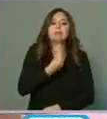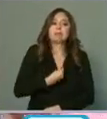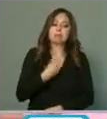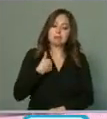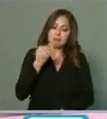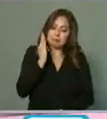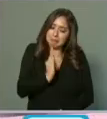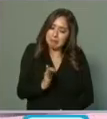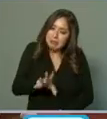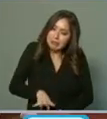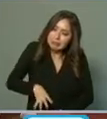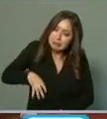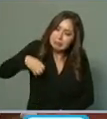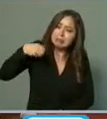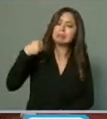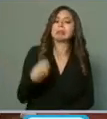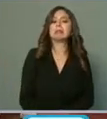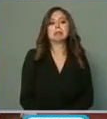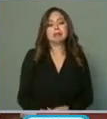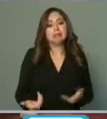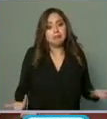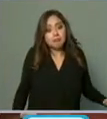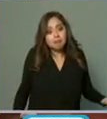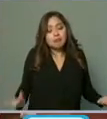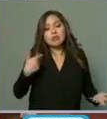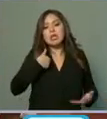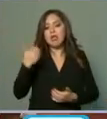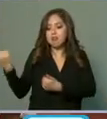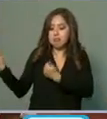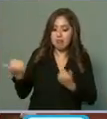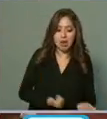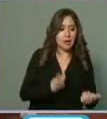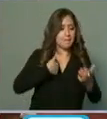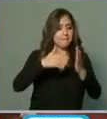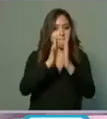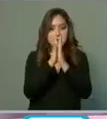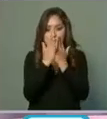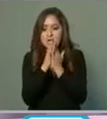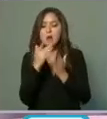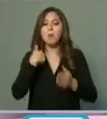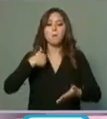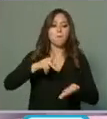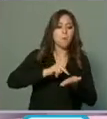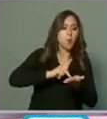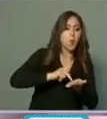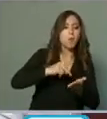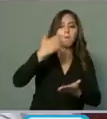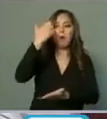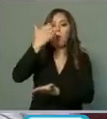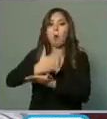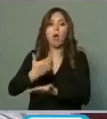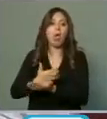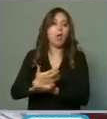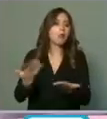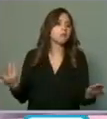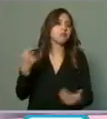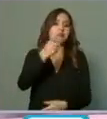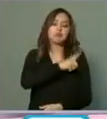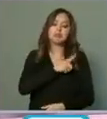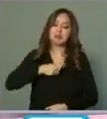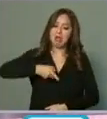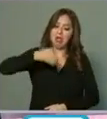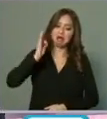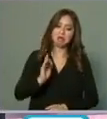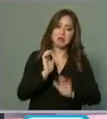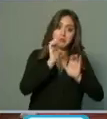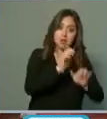Entonces, aquí. Exacto, o sea, ya traigo mis libros, ya traigo las plumas, ya traigo los cuadernos, éntrale. Ya no le pienses. Si disfrutaste